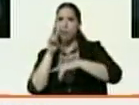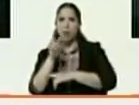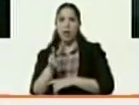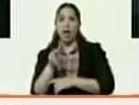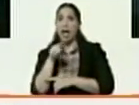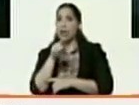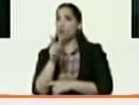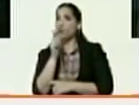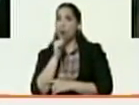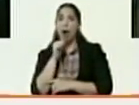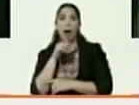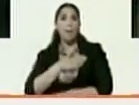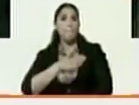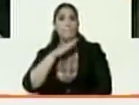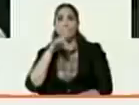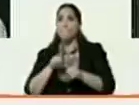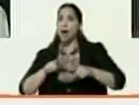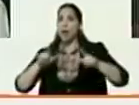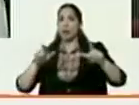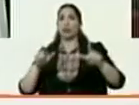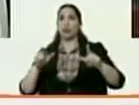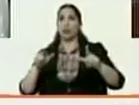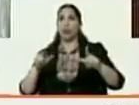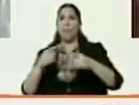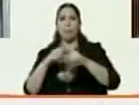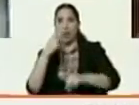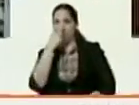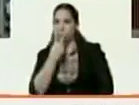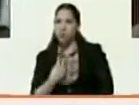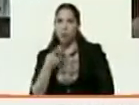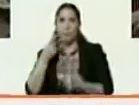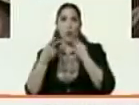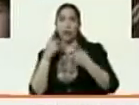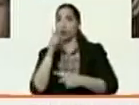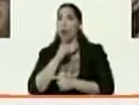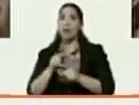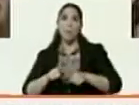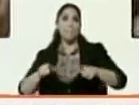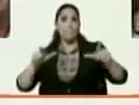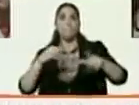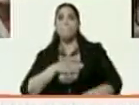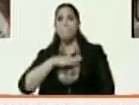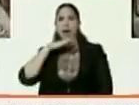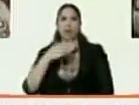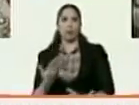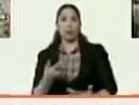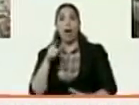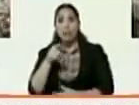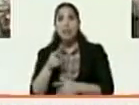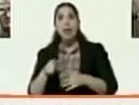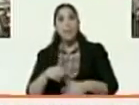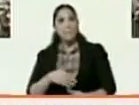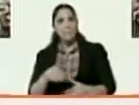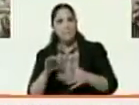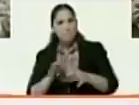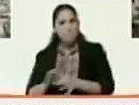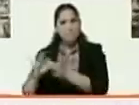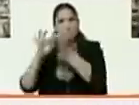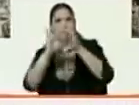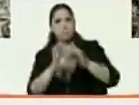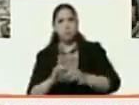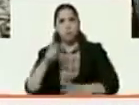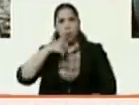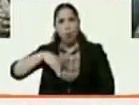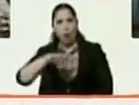no hay espacio para las bajas pasiones, para las miserias de la política. No hay espacio, ahí hay espacio para la unión de los pueblos, para